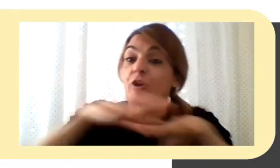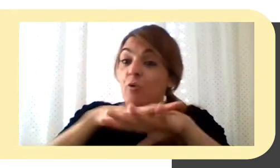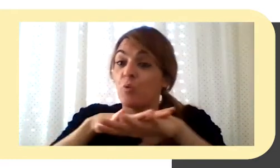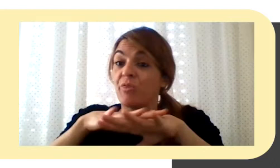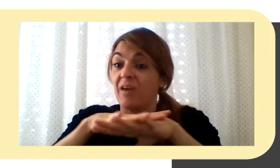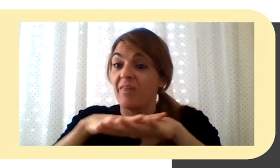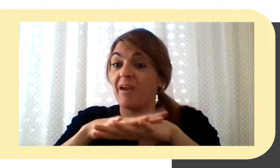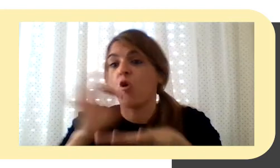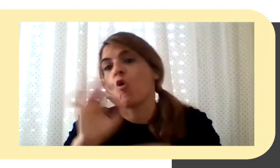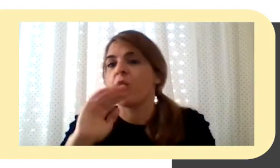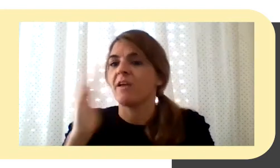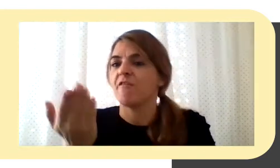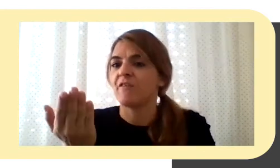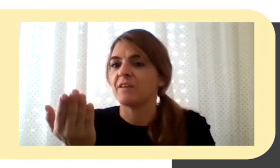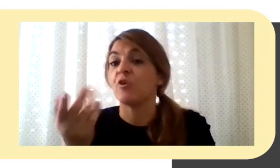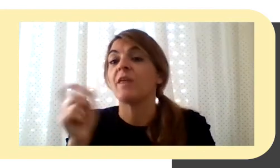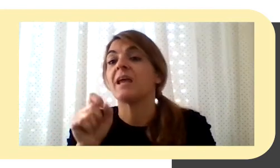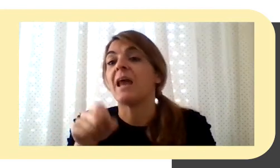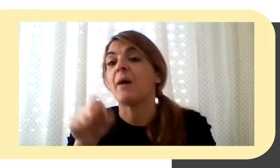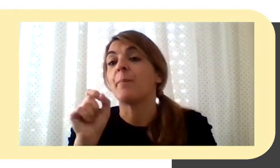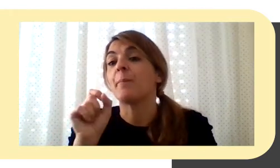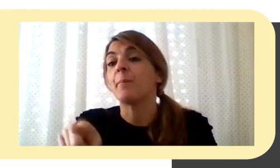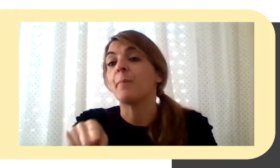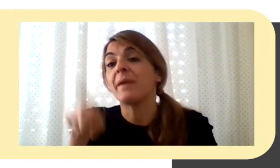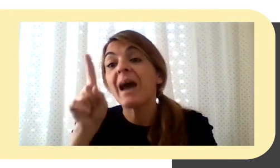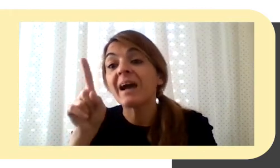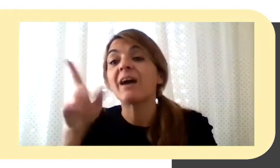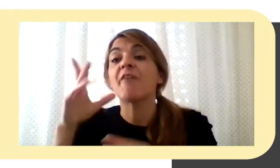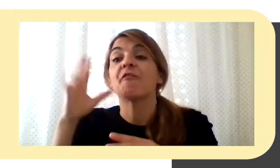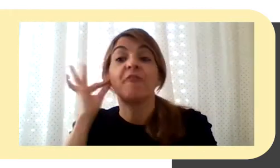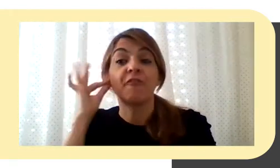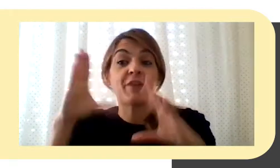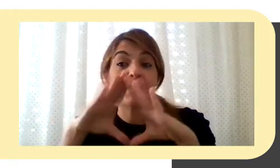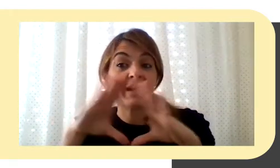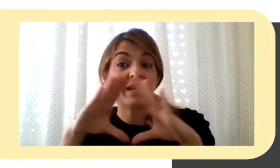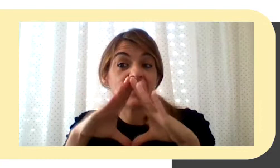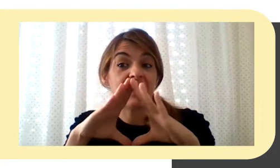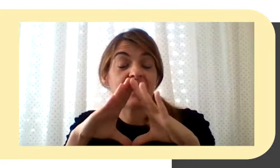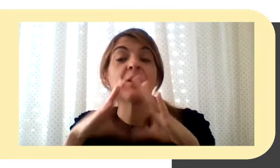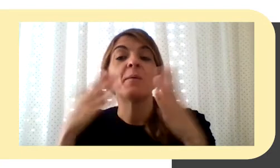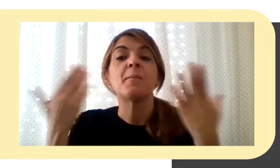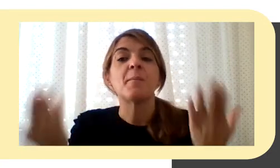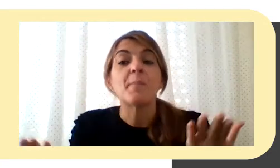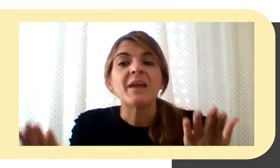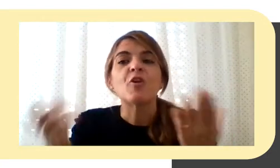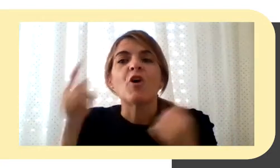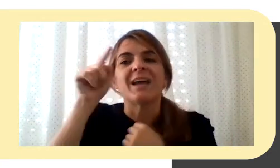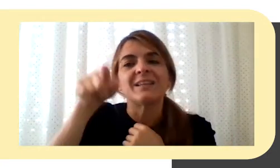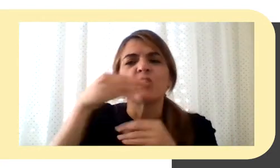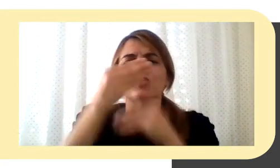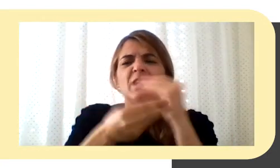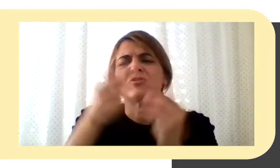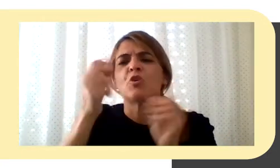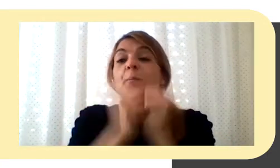el efecto de la Viagra femenina. Lo que no se entiende es que el ensayo se haya hecho en 27 sujetos,